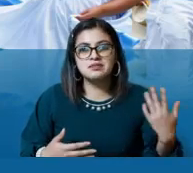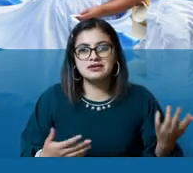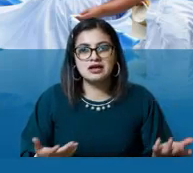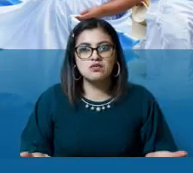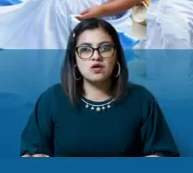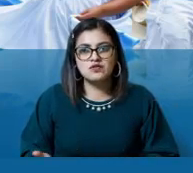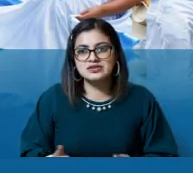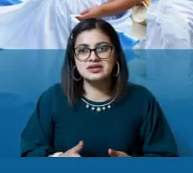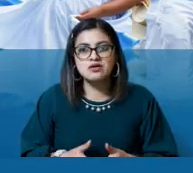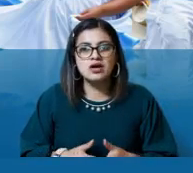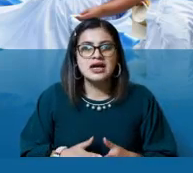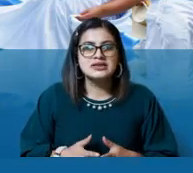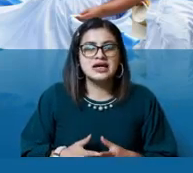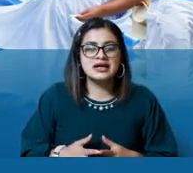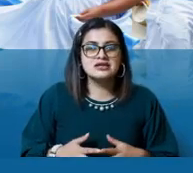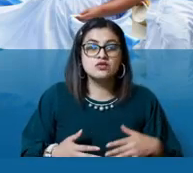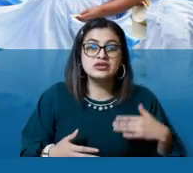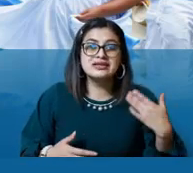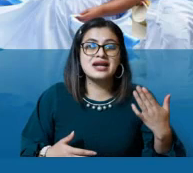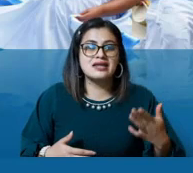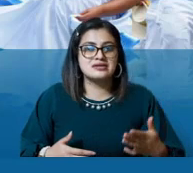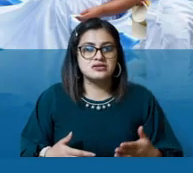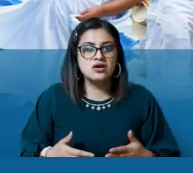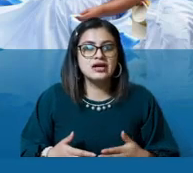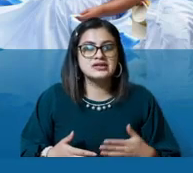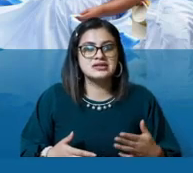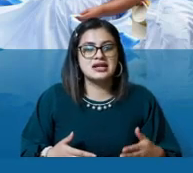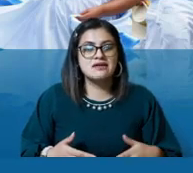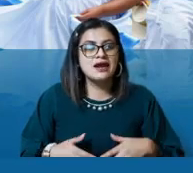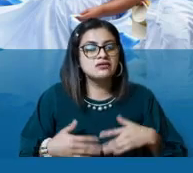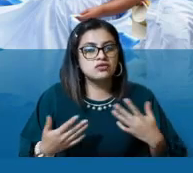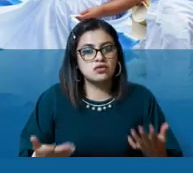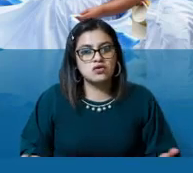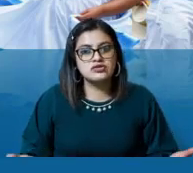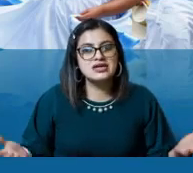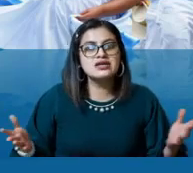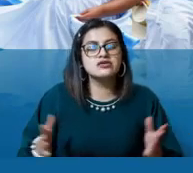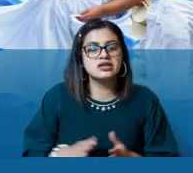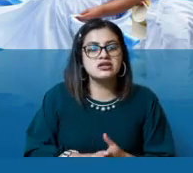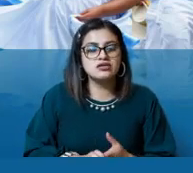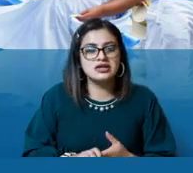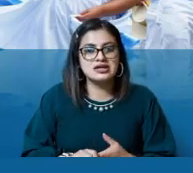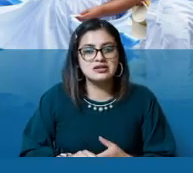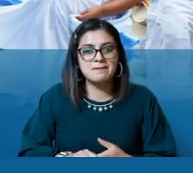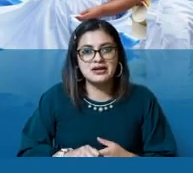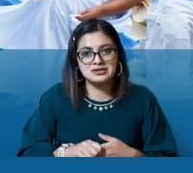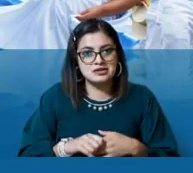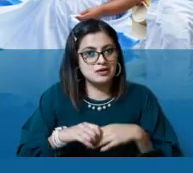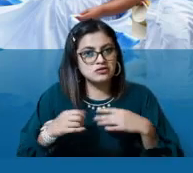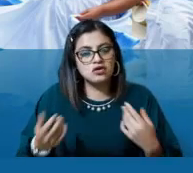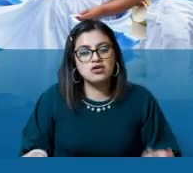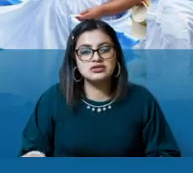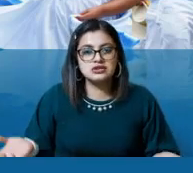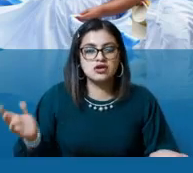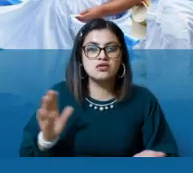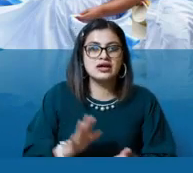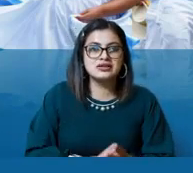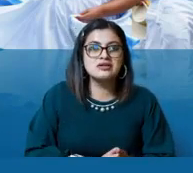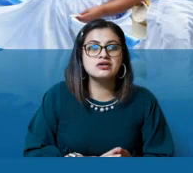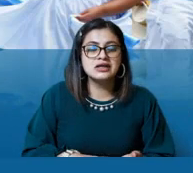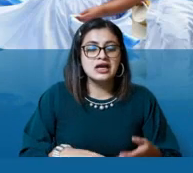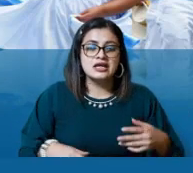un gran espectáculo festivo, ya que es una tradición que se celebra todos los años y donde participan todos los